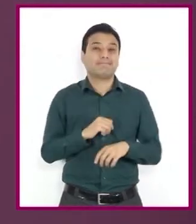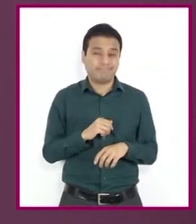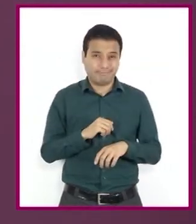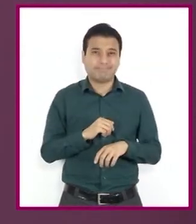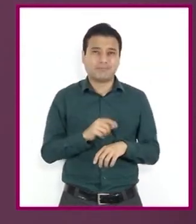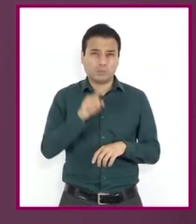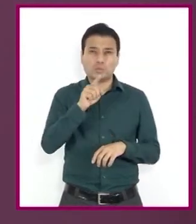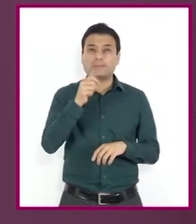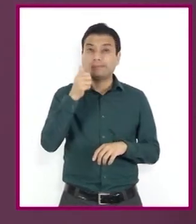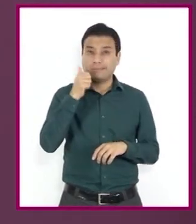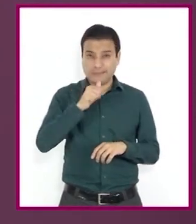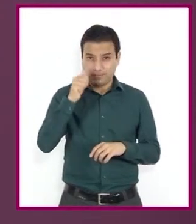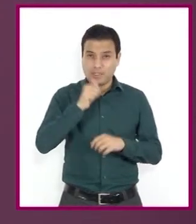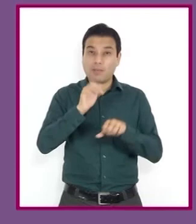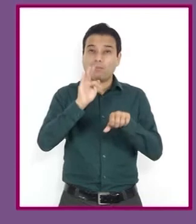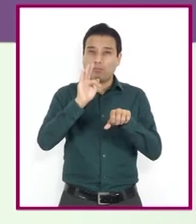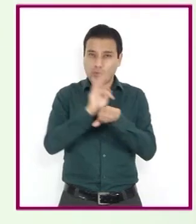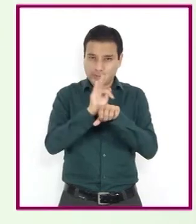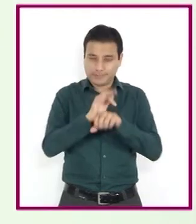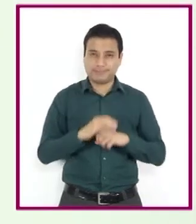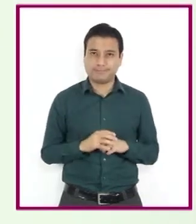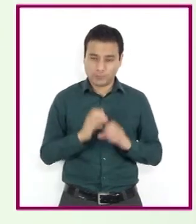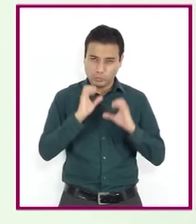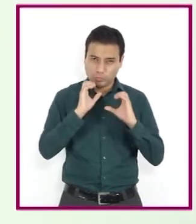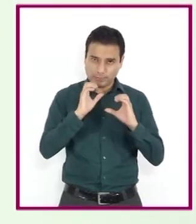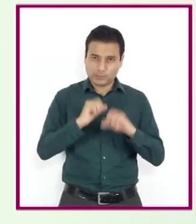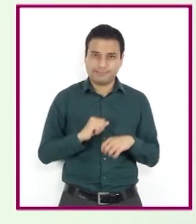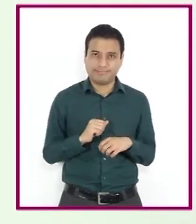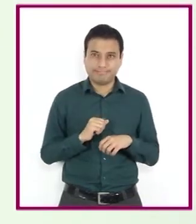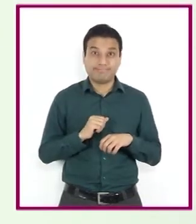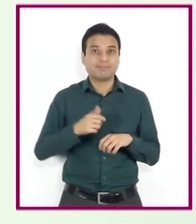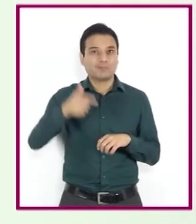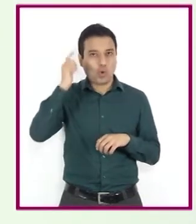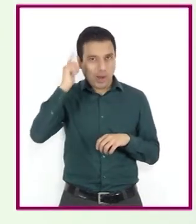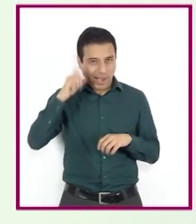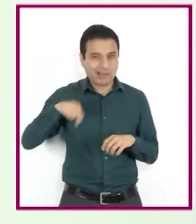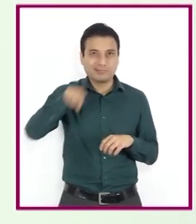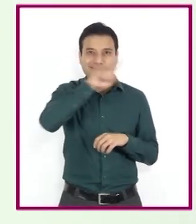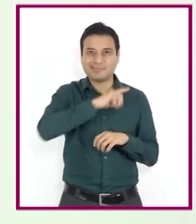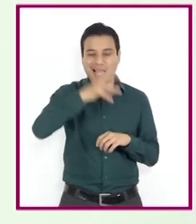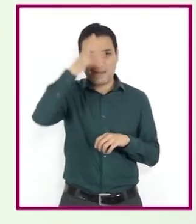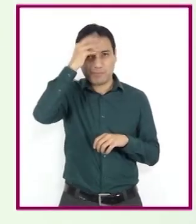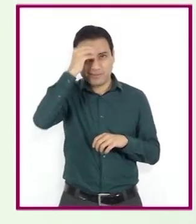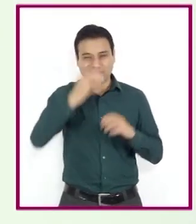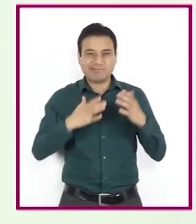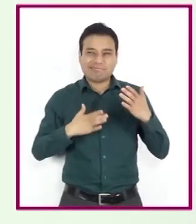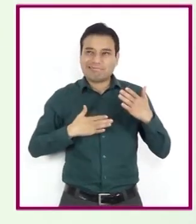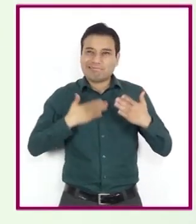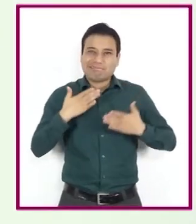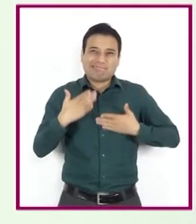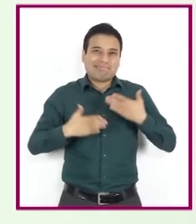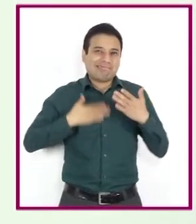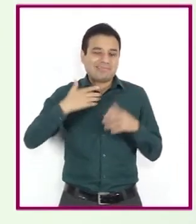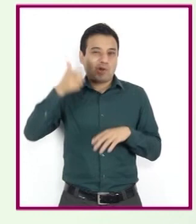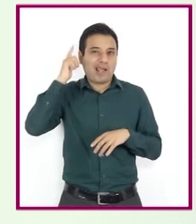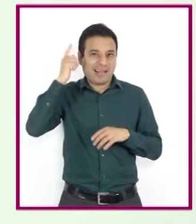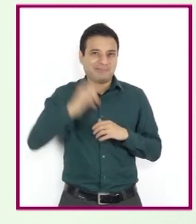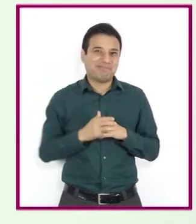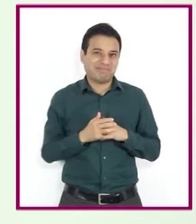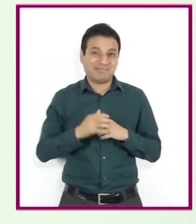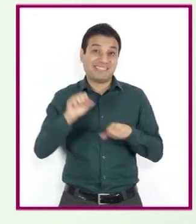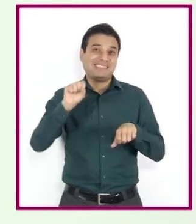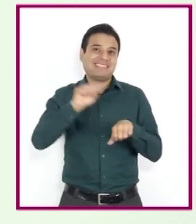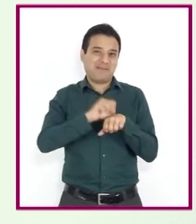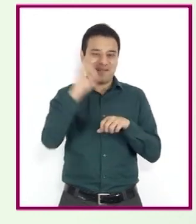deben protegerse y no consumirlas. Esperamos que hayan aprendido y disfrutado esta sesión de la Semana